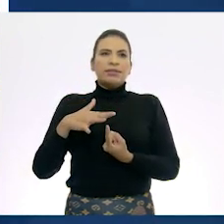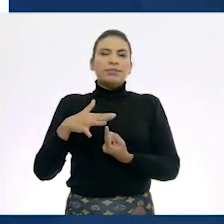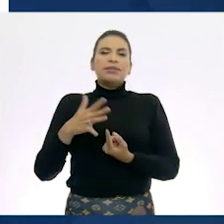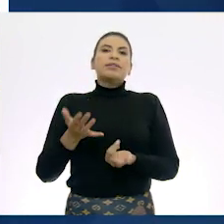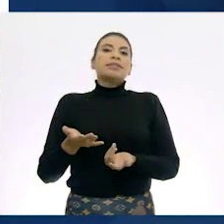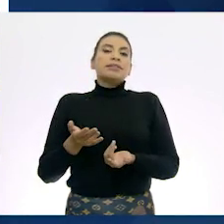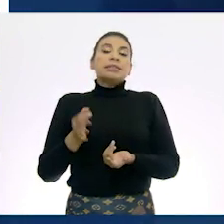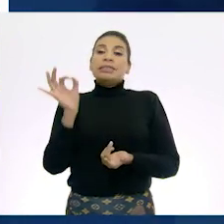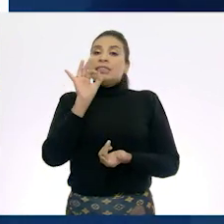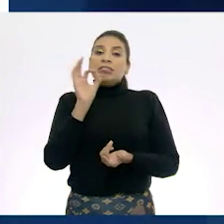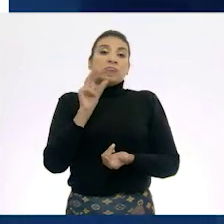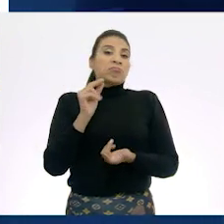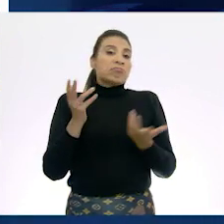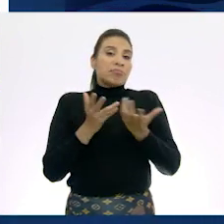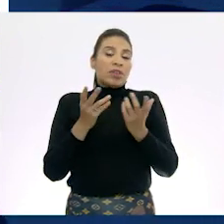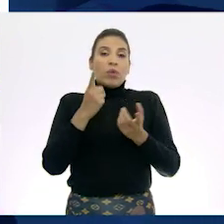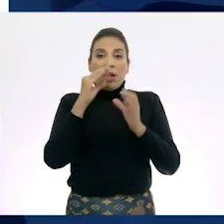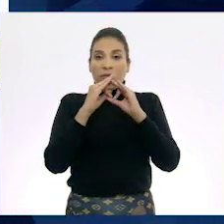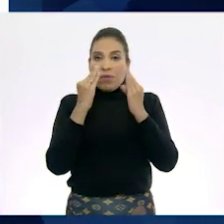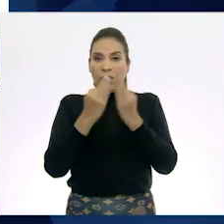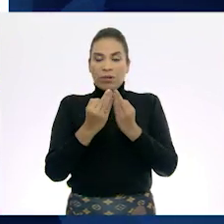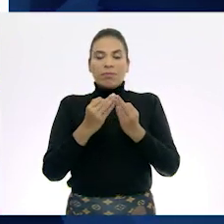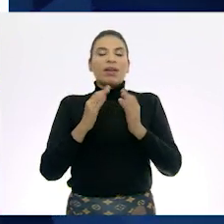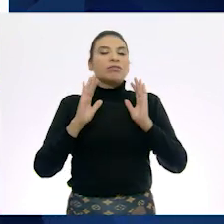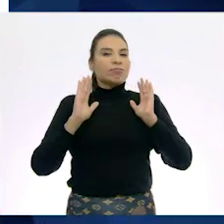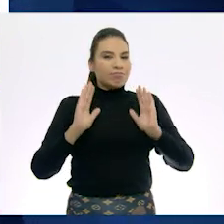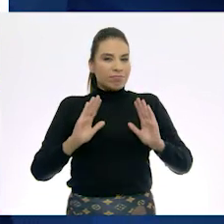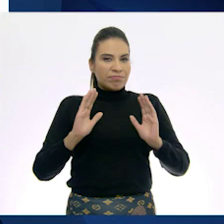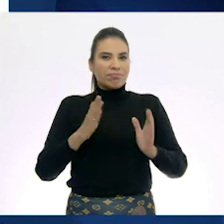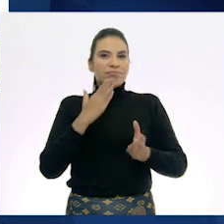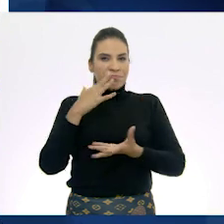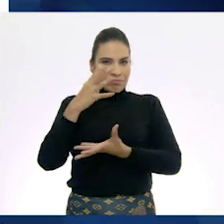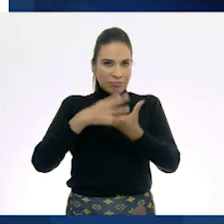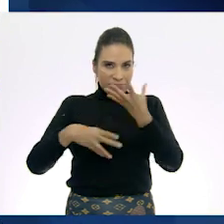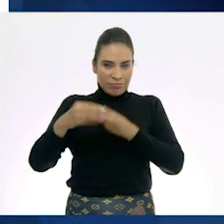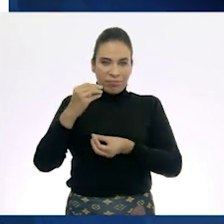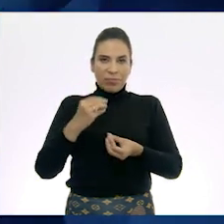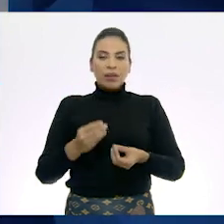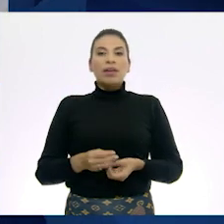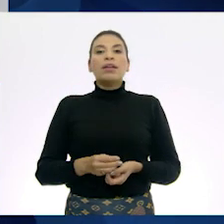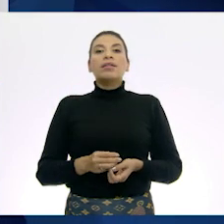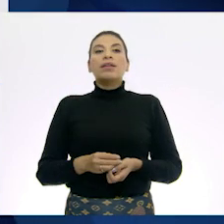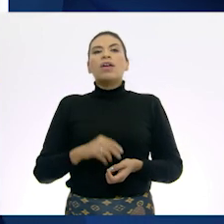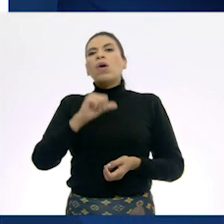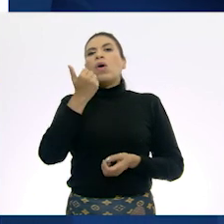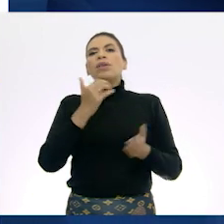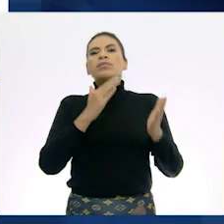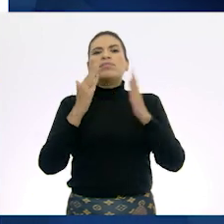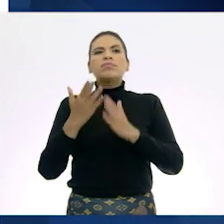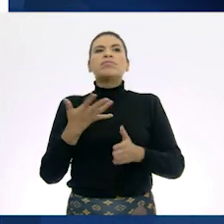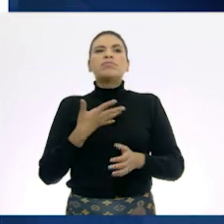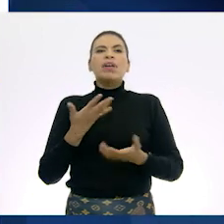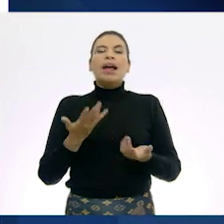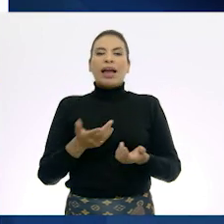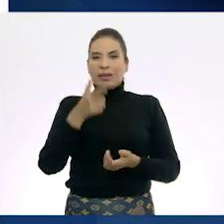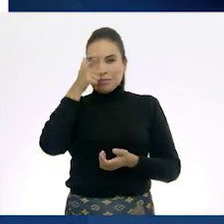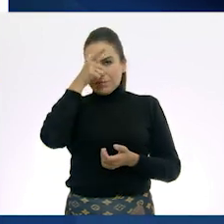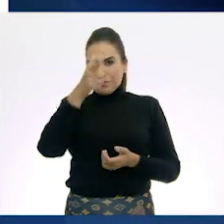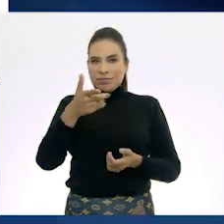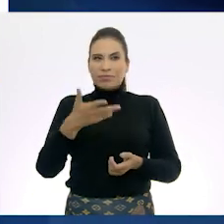sobre todo si no lo hacemos de una manera mesurada, sustentable. Uh-huh. Y en la siguiente, mira,